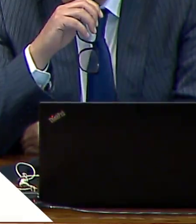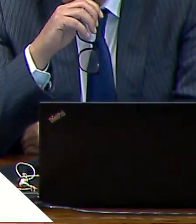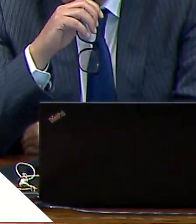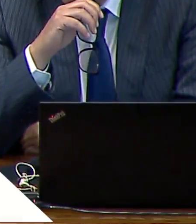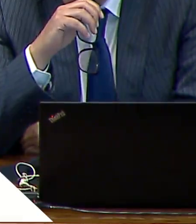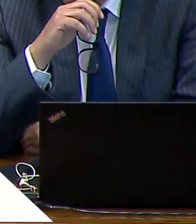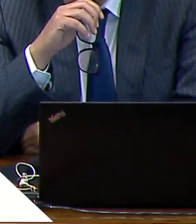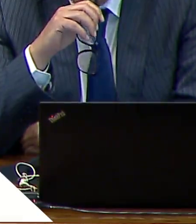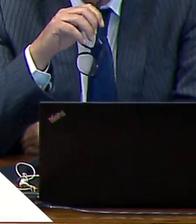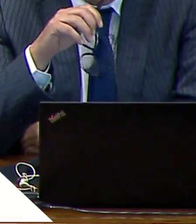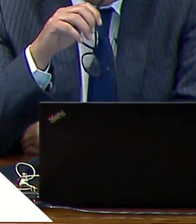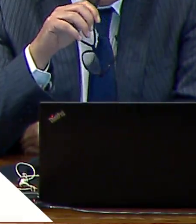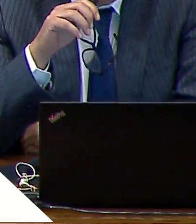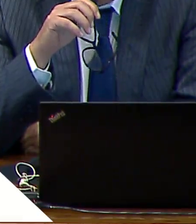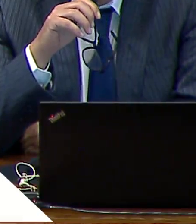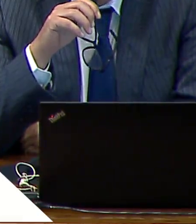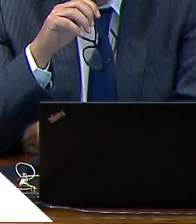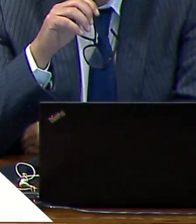les voy